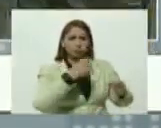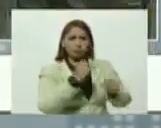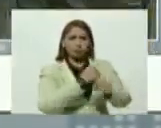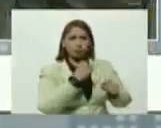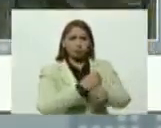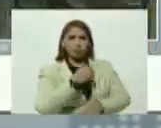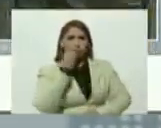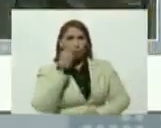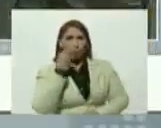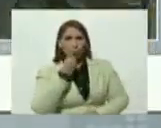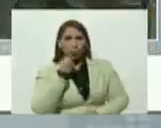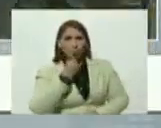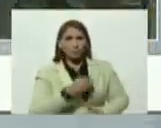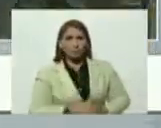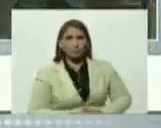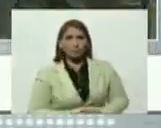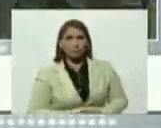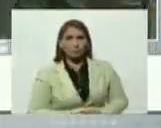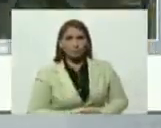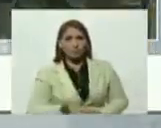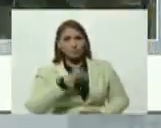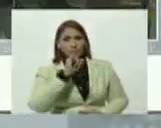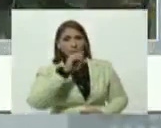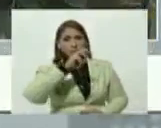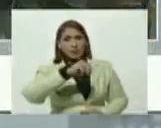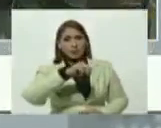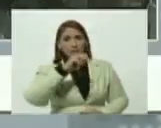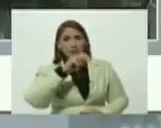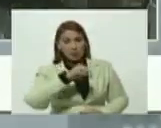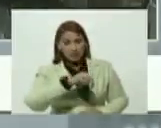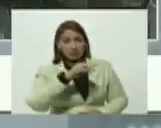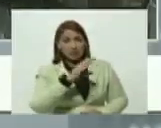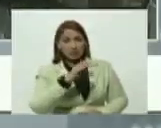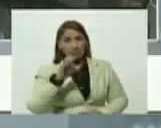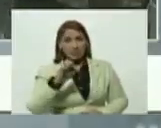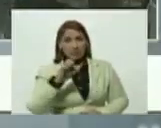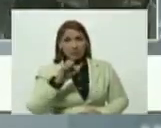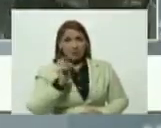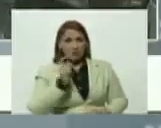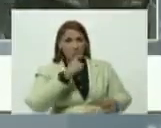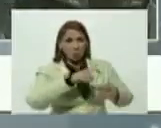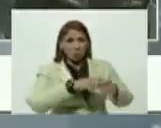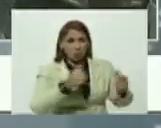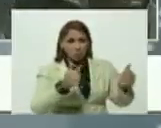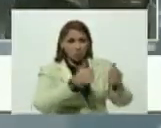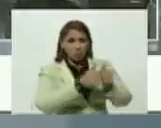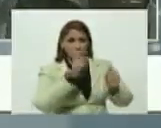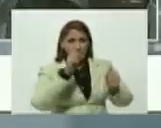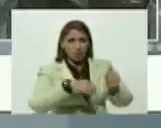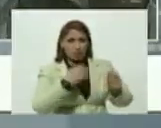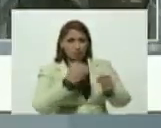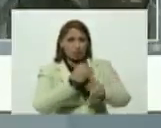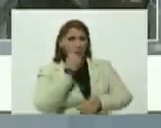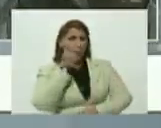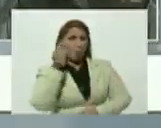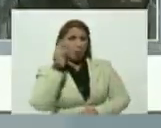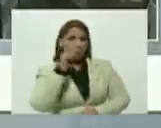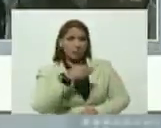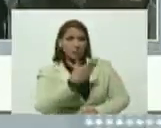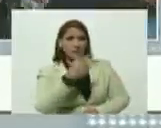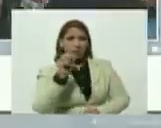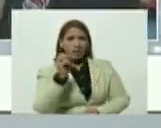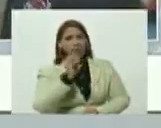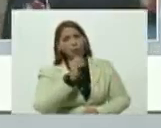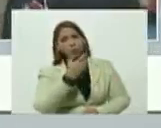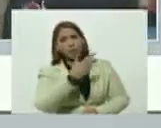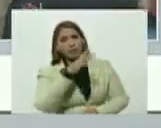misión Gran Chamba Juvenil del INSE, que se van a incorporar con estos hombres y mujeres, trabajadores y trabajadoras que tienen